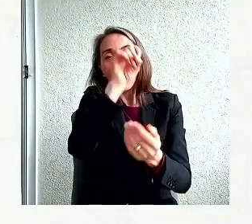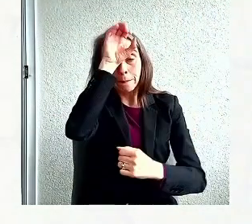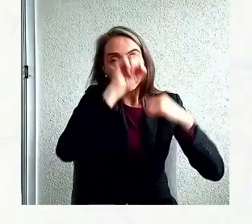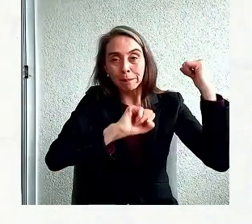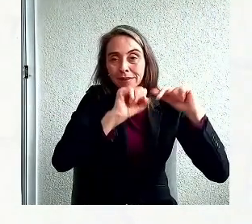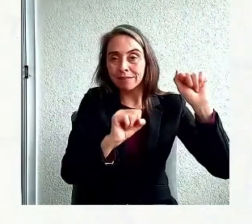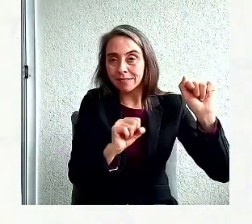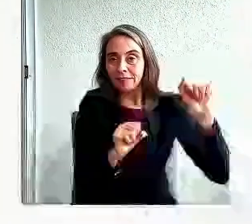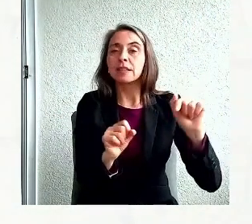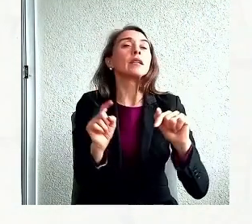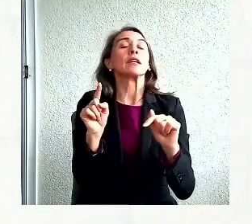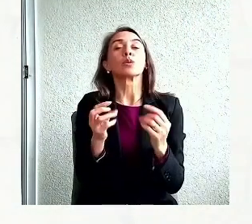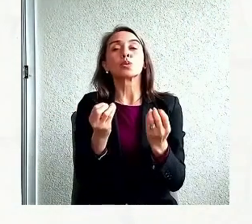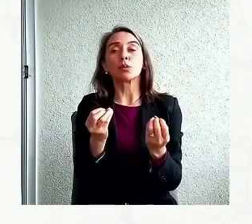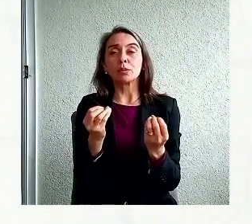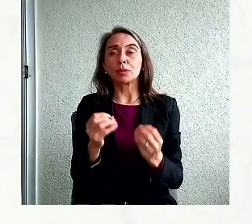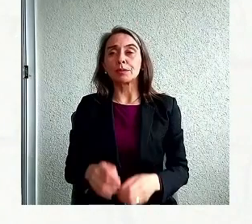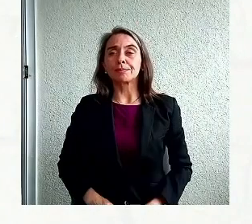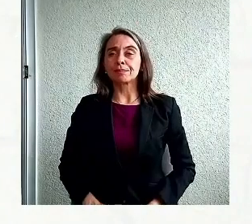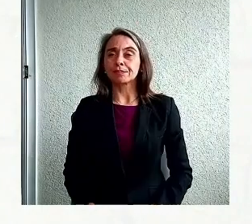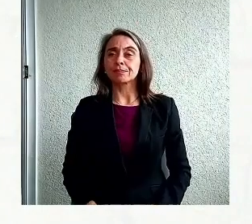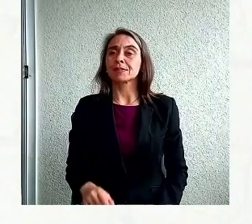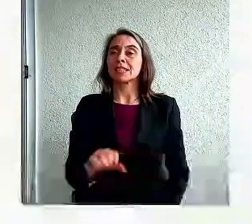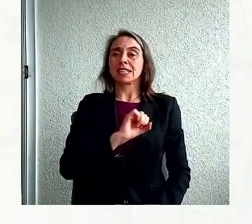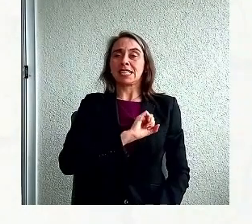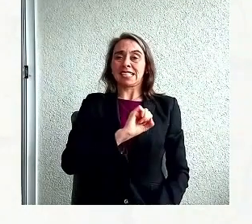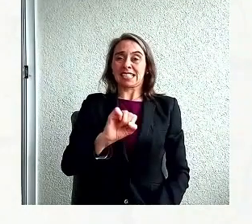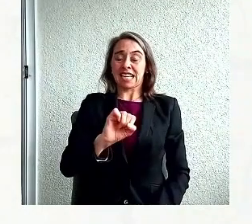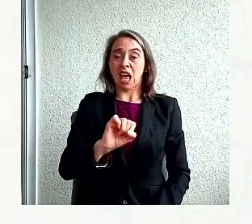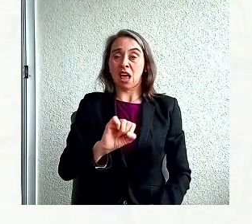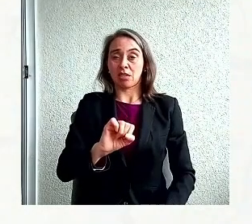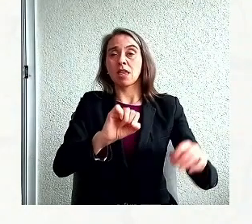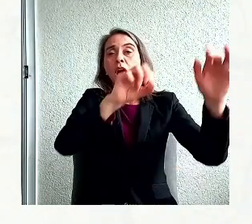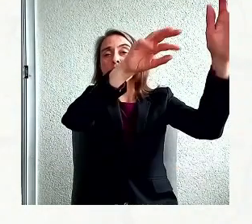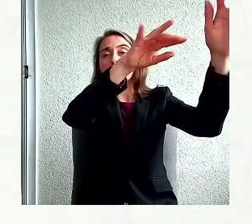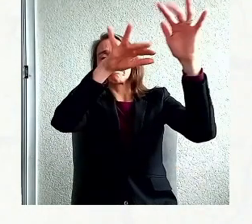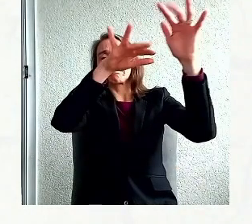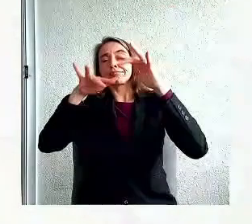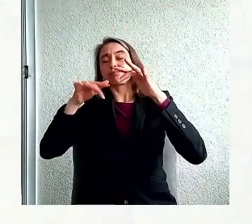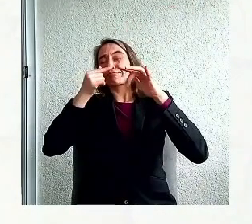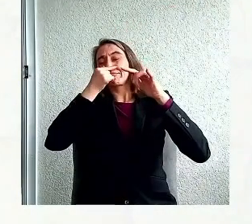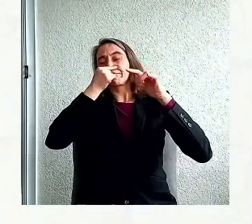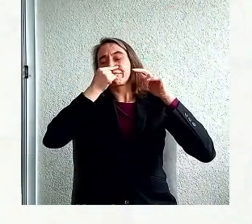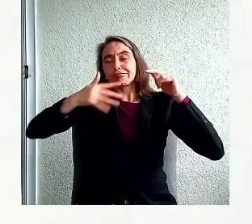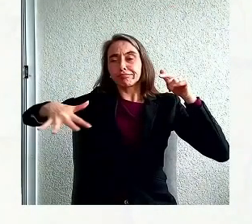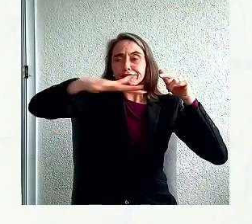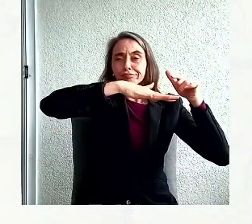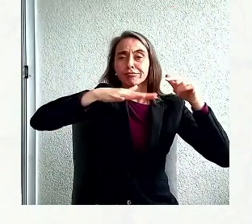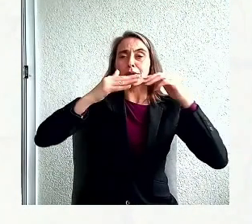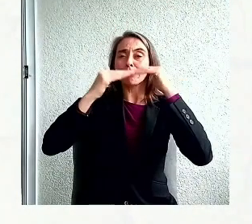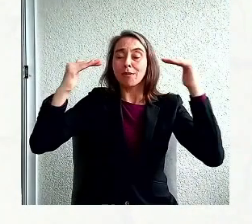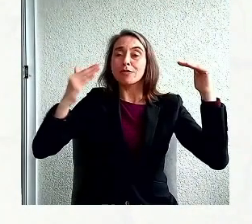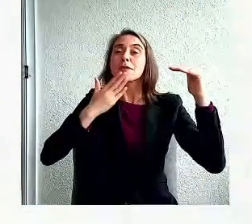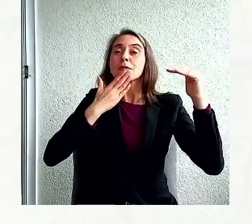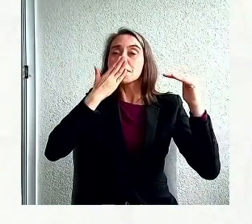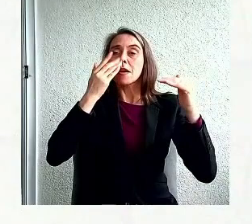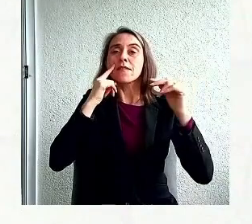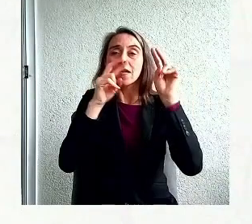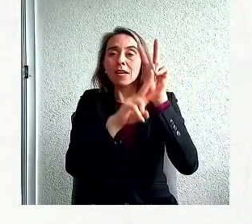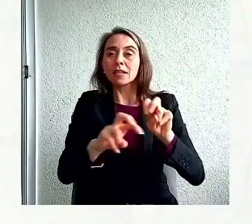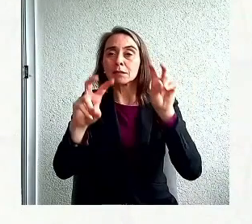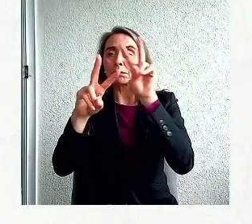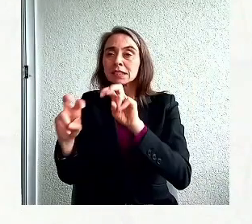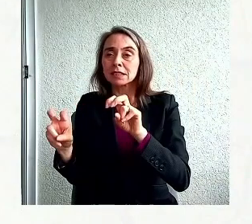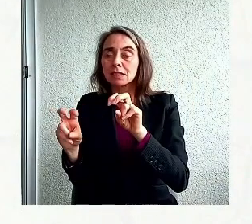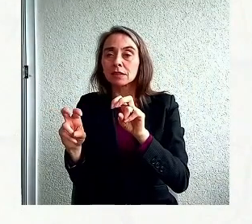mediante modelamiento aplicado de Highsmith, del NOAA de Estados Unidos, para todas las fechas en las cuales realizamos